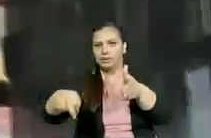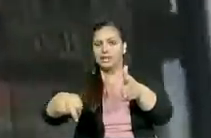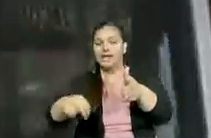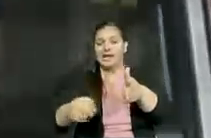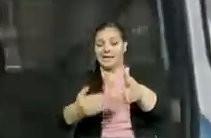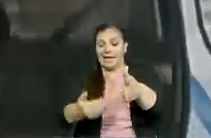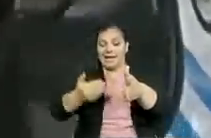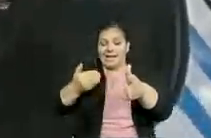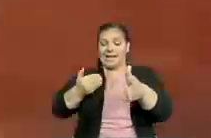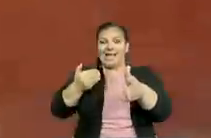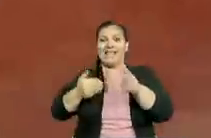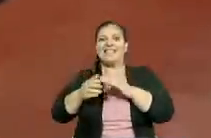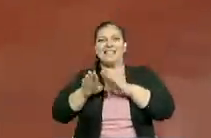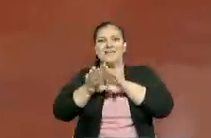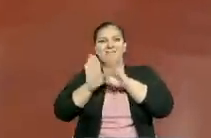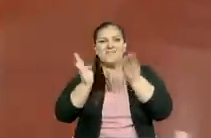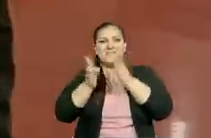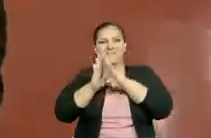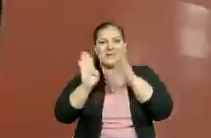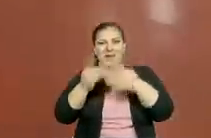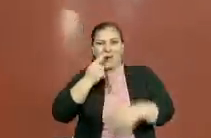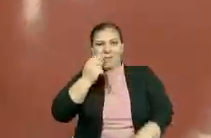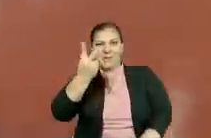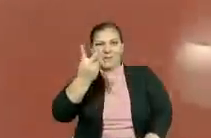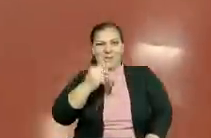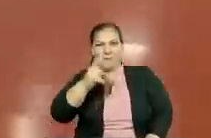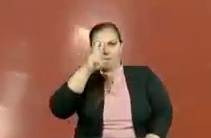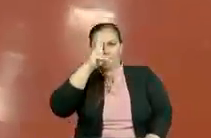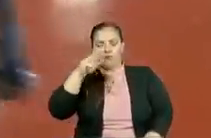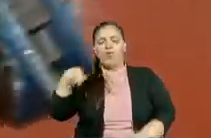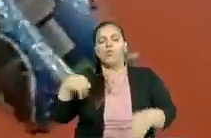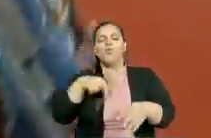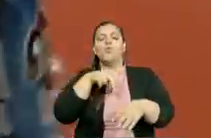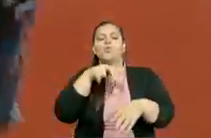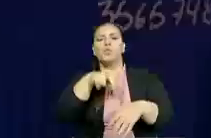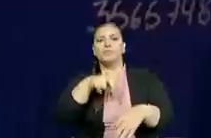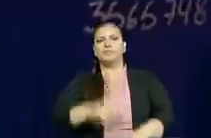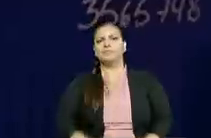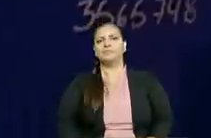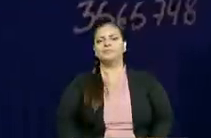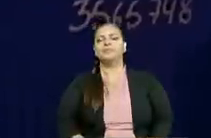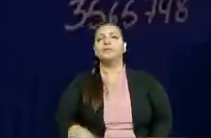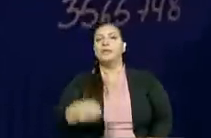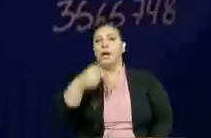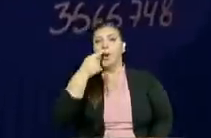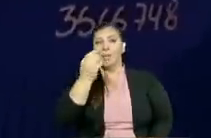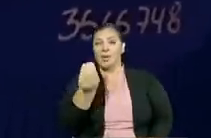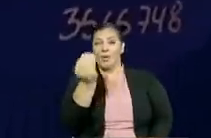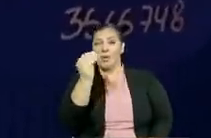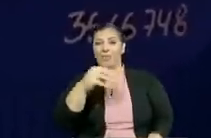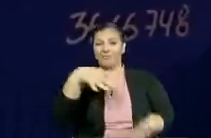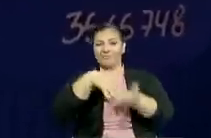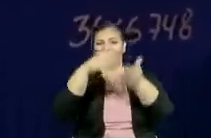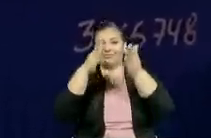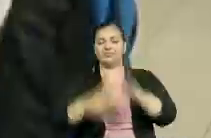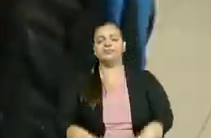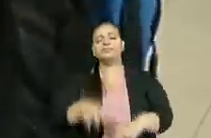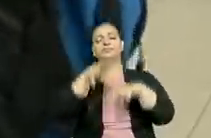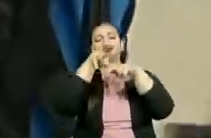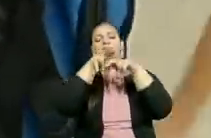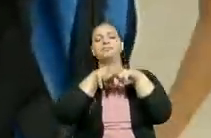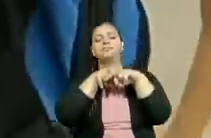parte posterior de un bus de transporte urbano ingresaron para robar. Su primera víctima fue un joven estudiante a quien, además